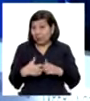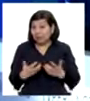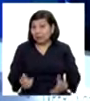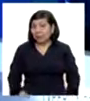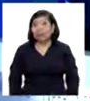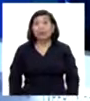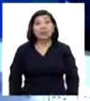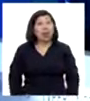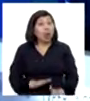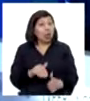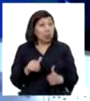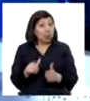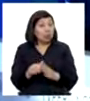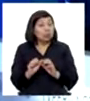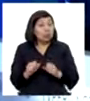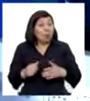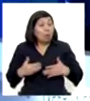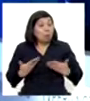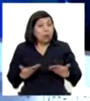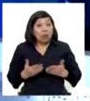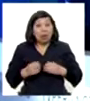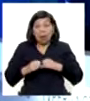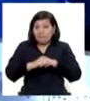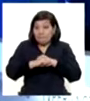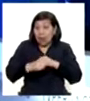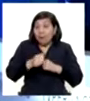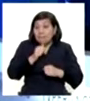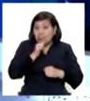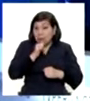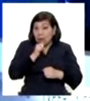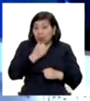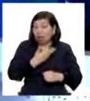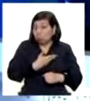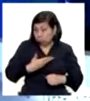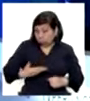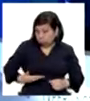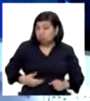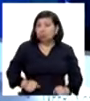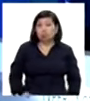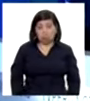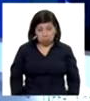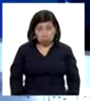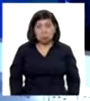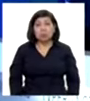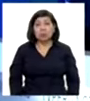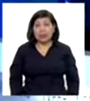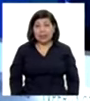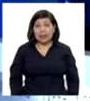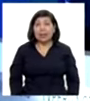Ajá. Entonces todas estas podrían estar ¿públicas participando. ¿Y privadas? Sí, públicas. Uh-huh.